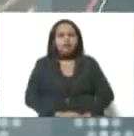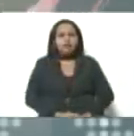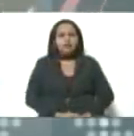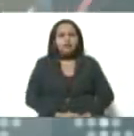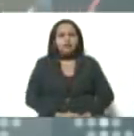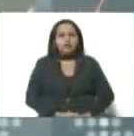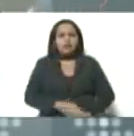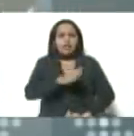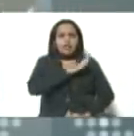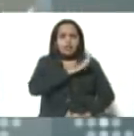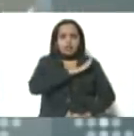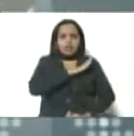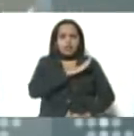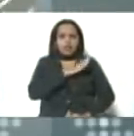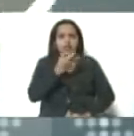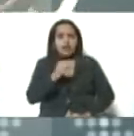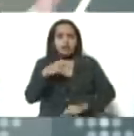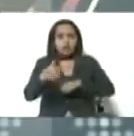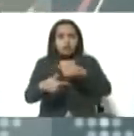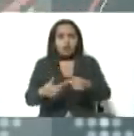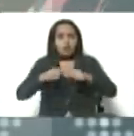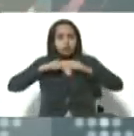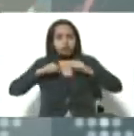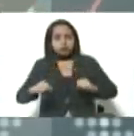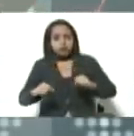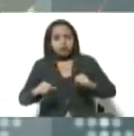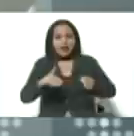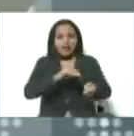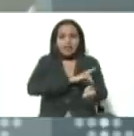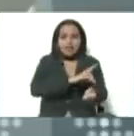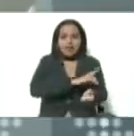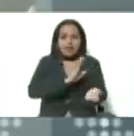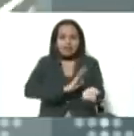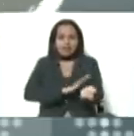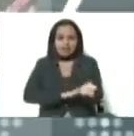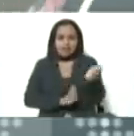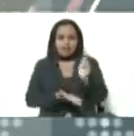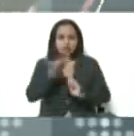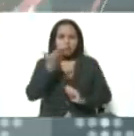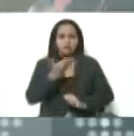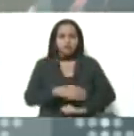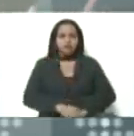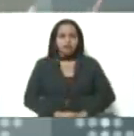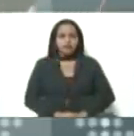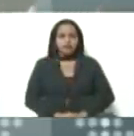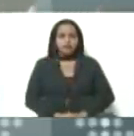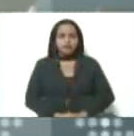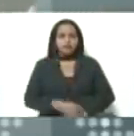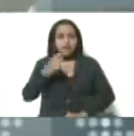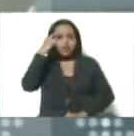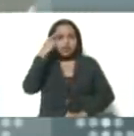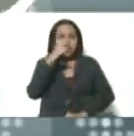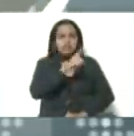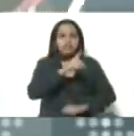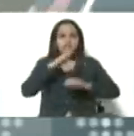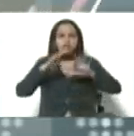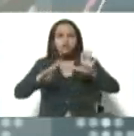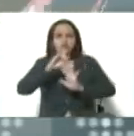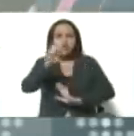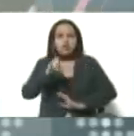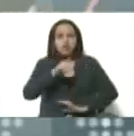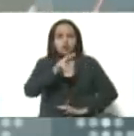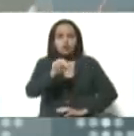tenía como antecedente sobrepeso diabetes hipertensión arterial el día 19 de julio presentó